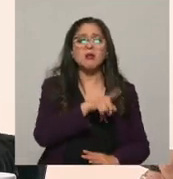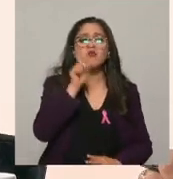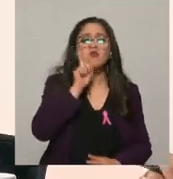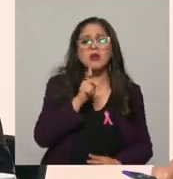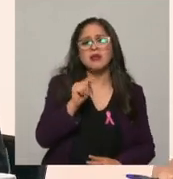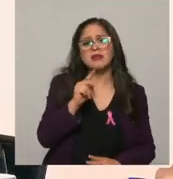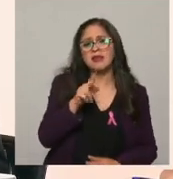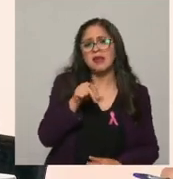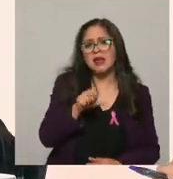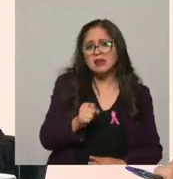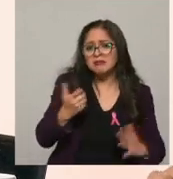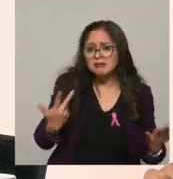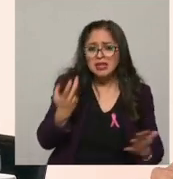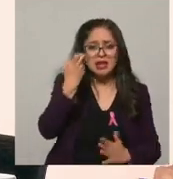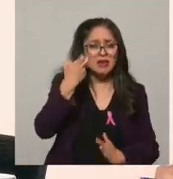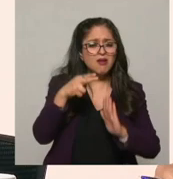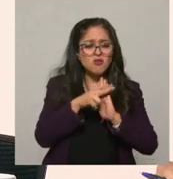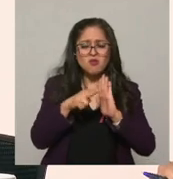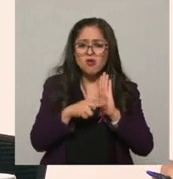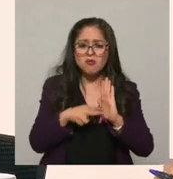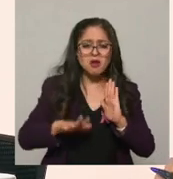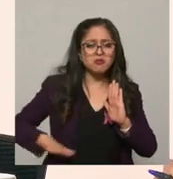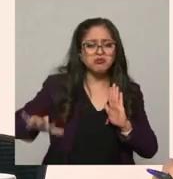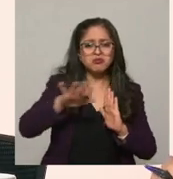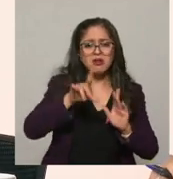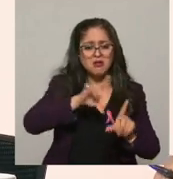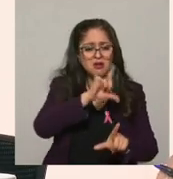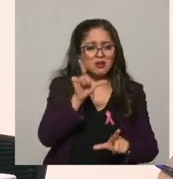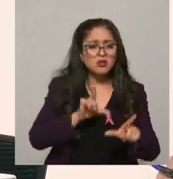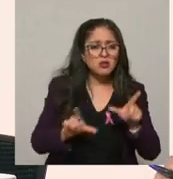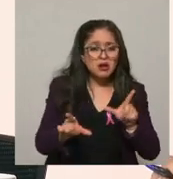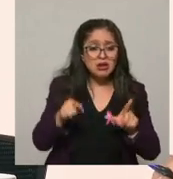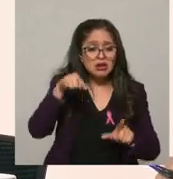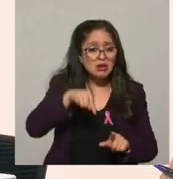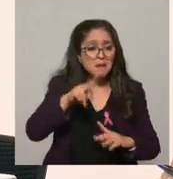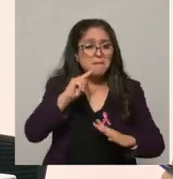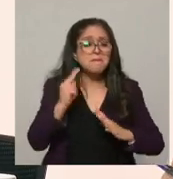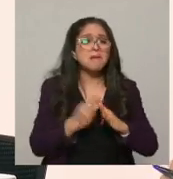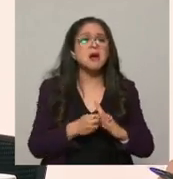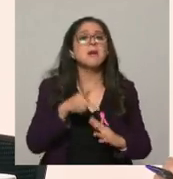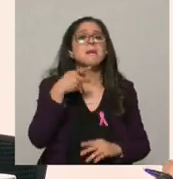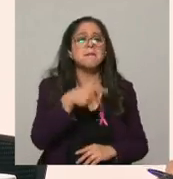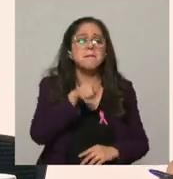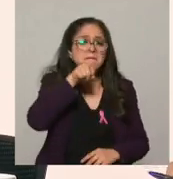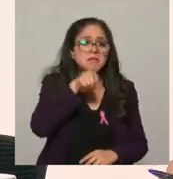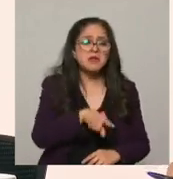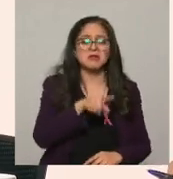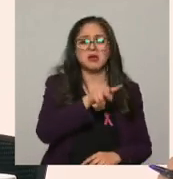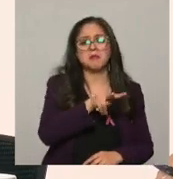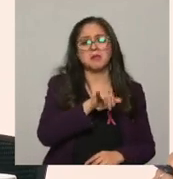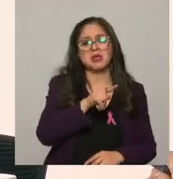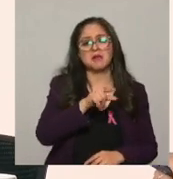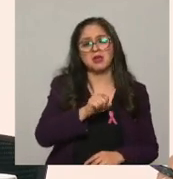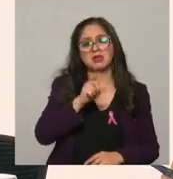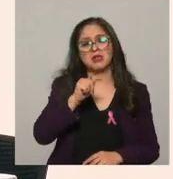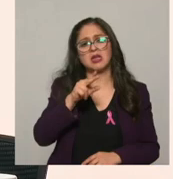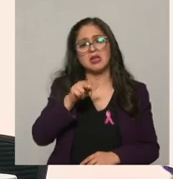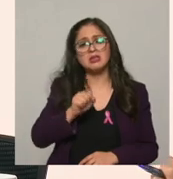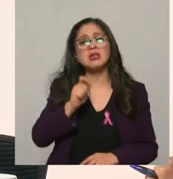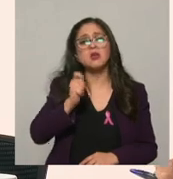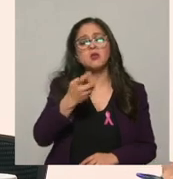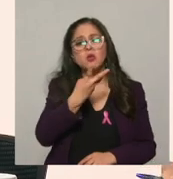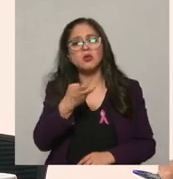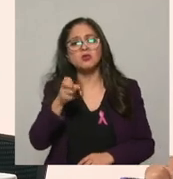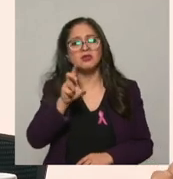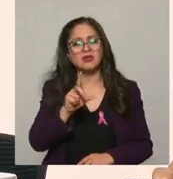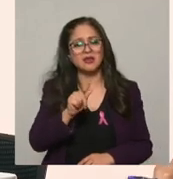norma a nivel nacional porque la mayoría de las víctimas a nivel nacional también son víctimas trans. 261 casos de los